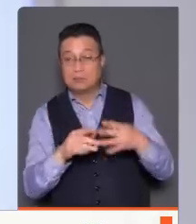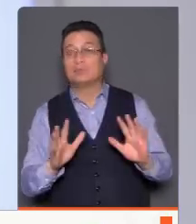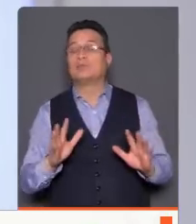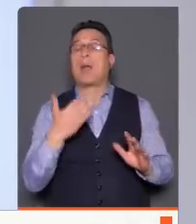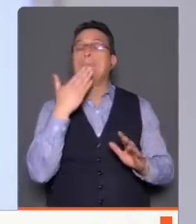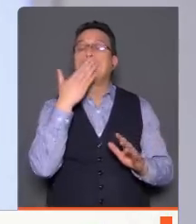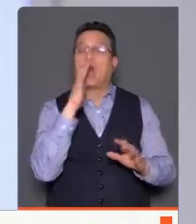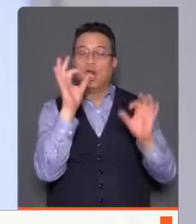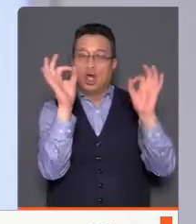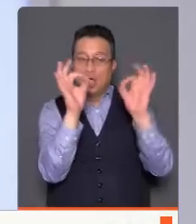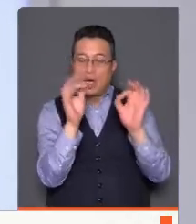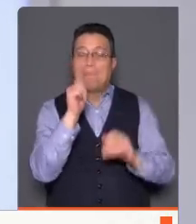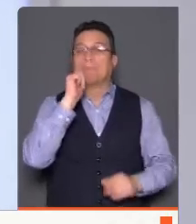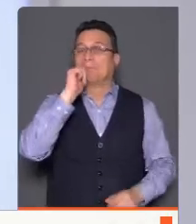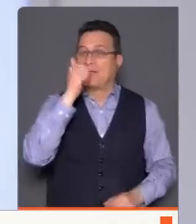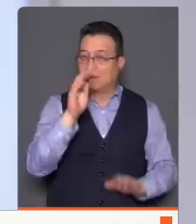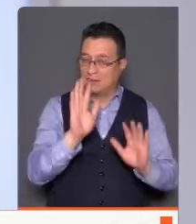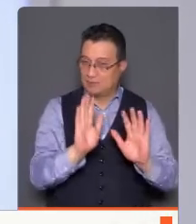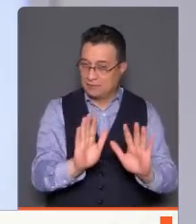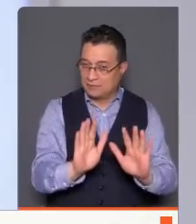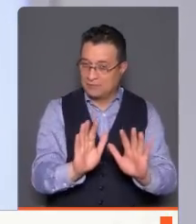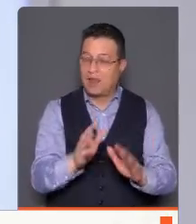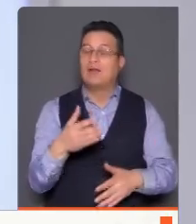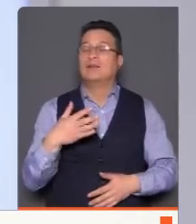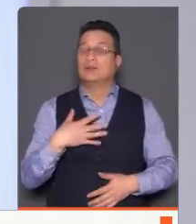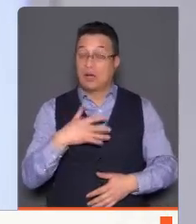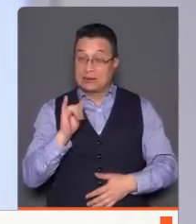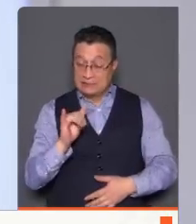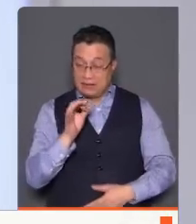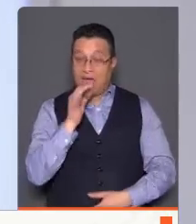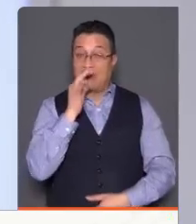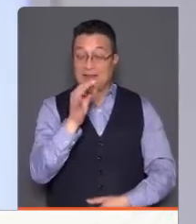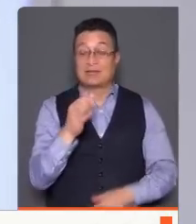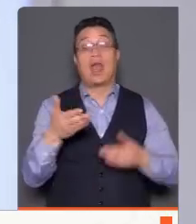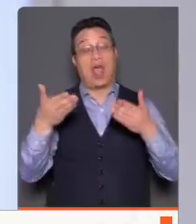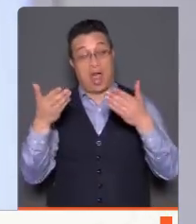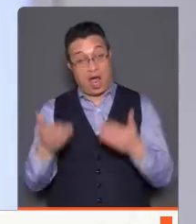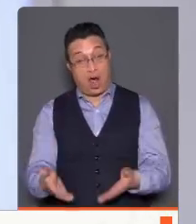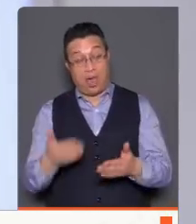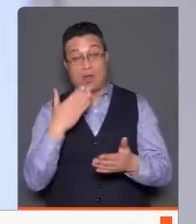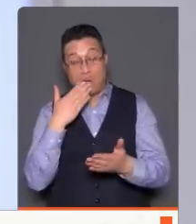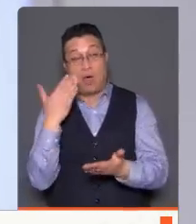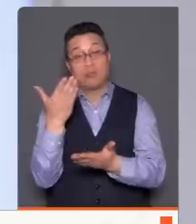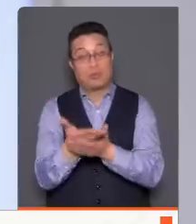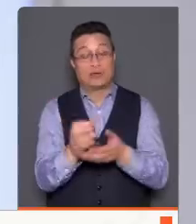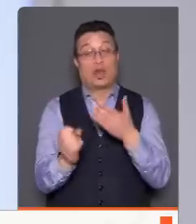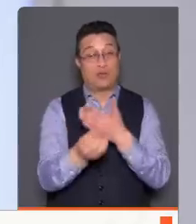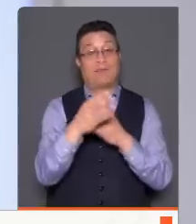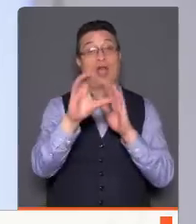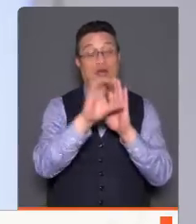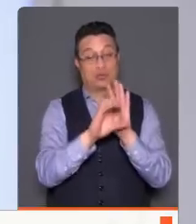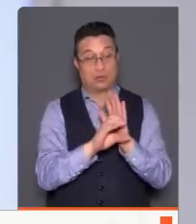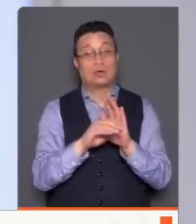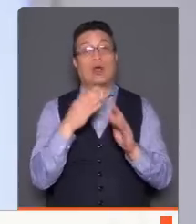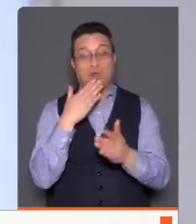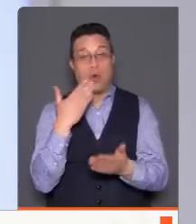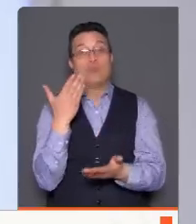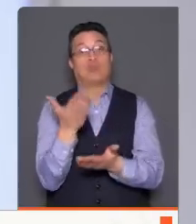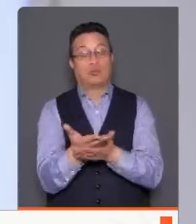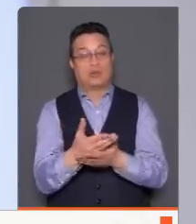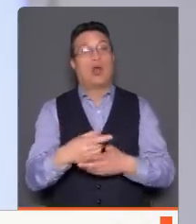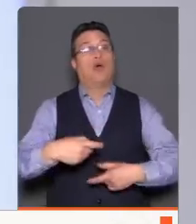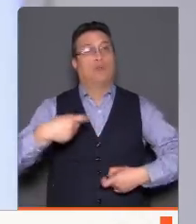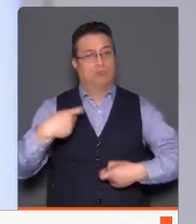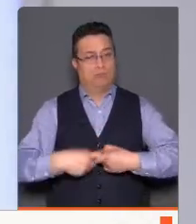se anuncien mañana, pero sí quiero decir que la actual propuesta de nueva constitución es una propuesta muy sólida. Sin